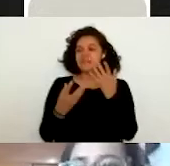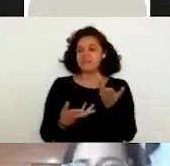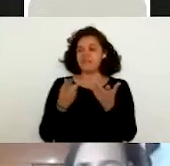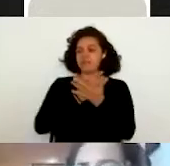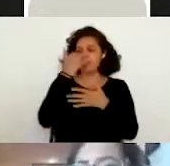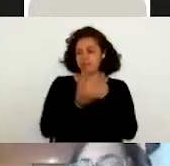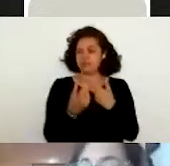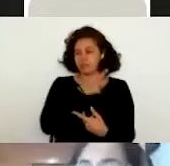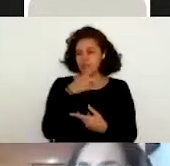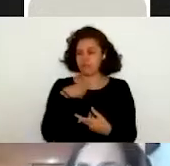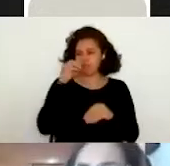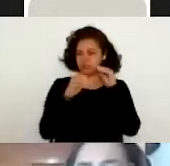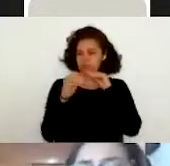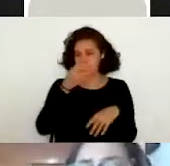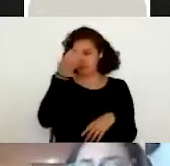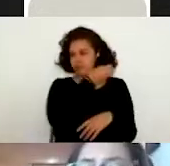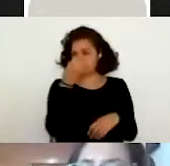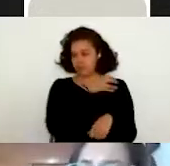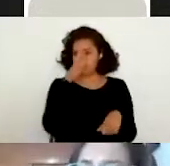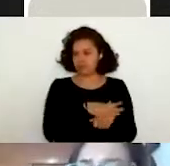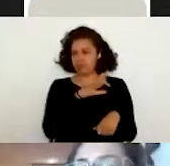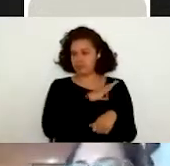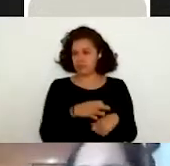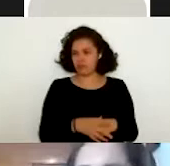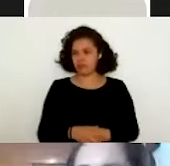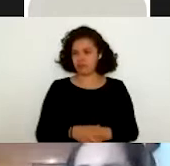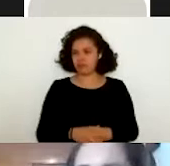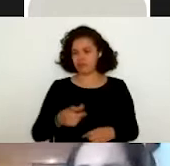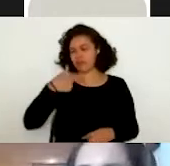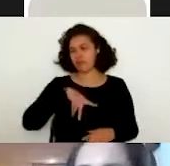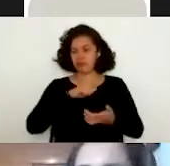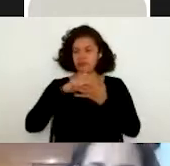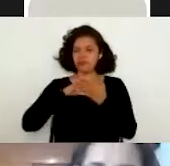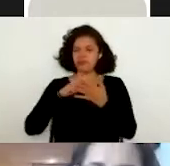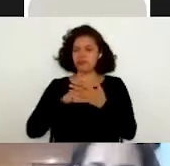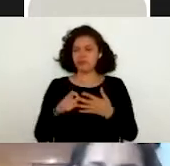poner de la forma más ordenada posible. Si ustedes buscan autores o distintos